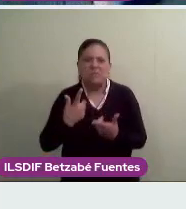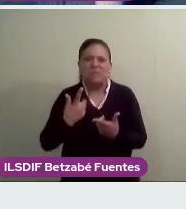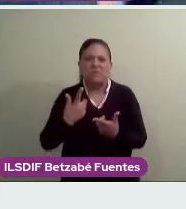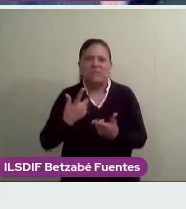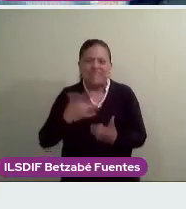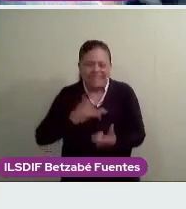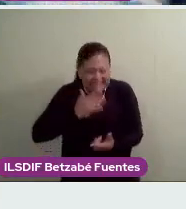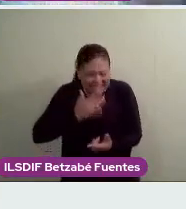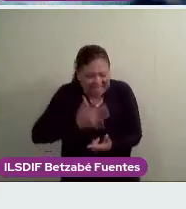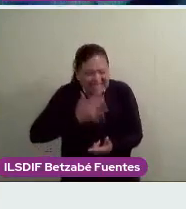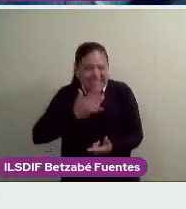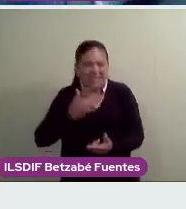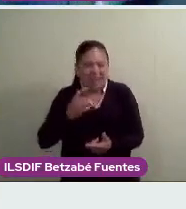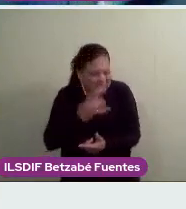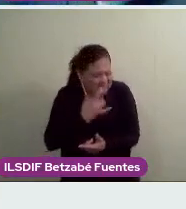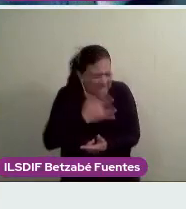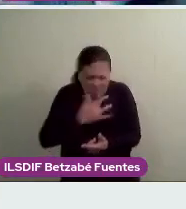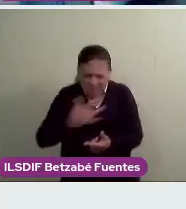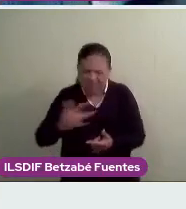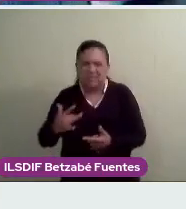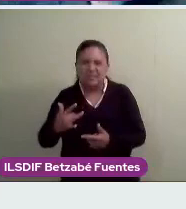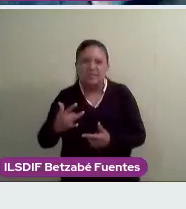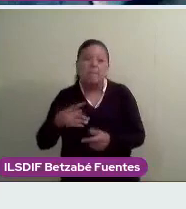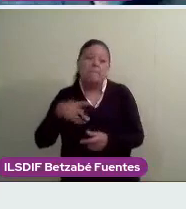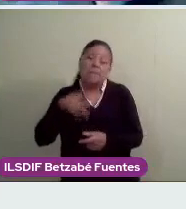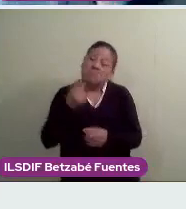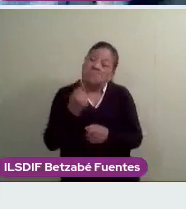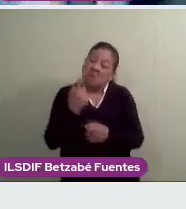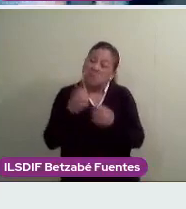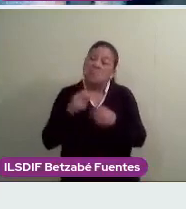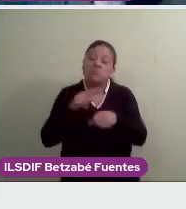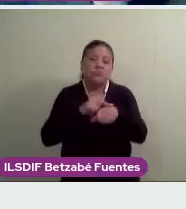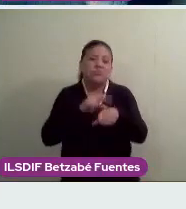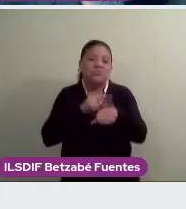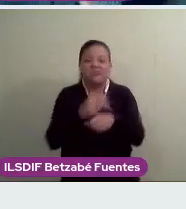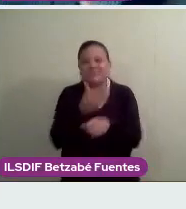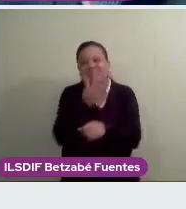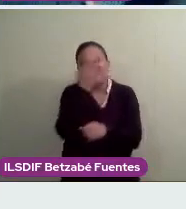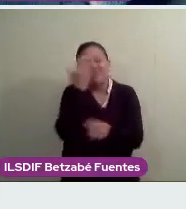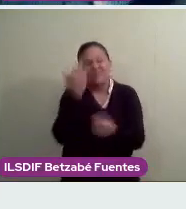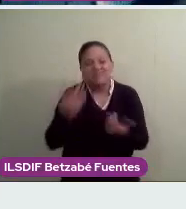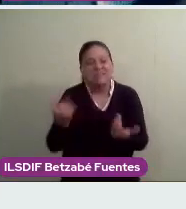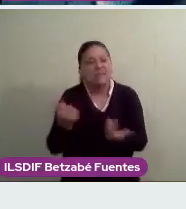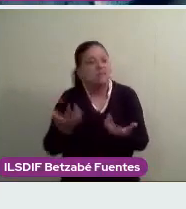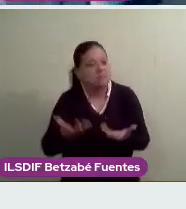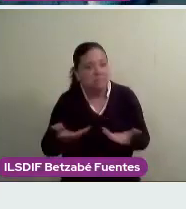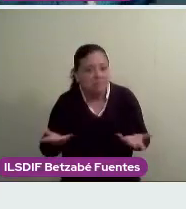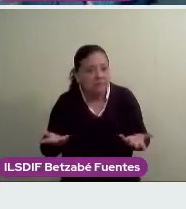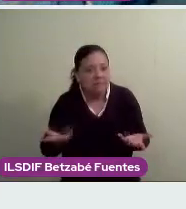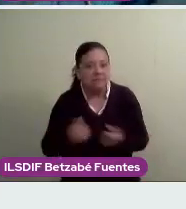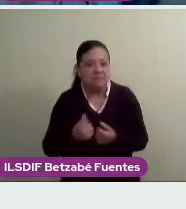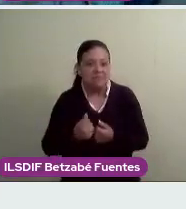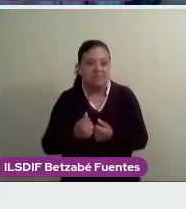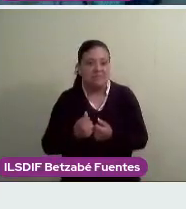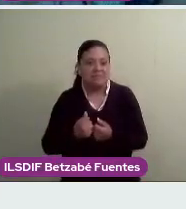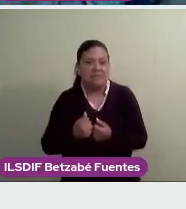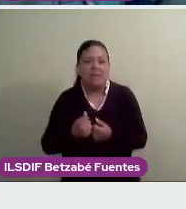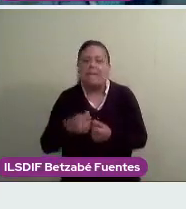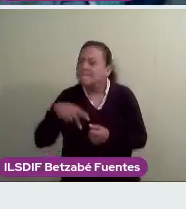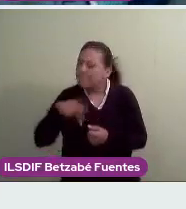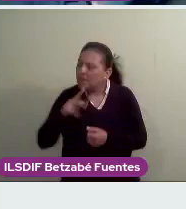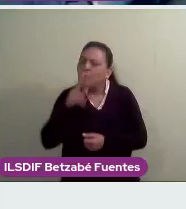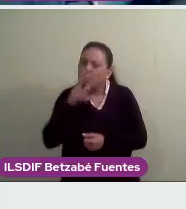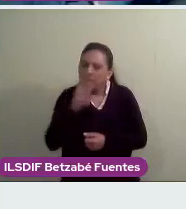médicos no identifican esta parte y entonces no saben qué hacer con esa parte, ¿no? Pero bueno, es parte de la salud